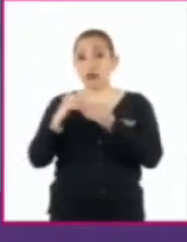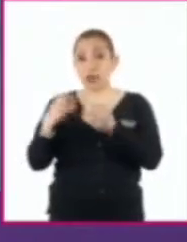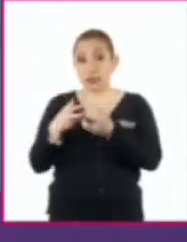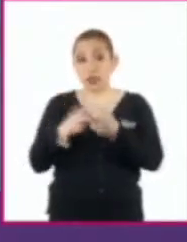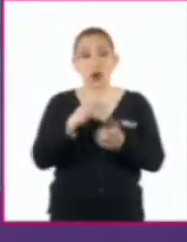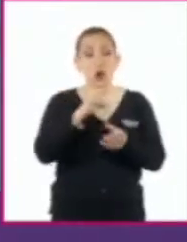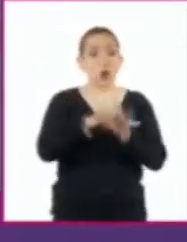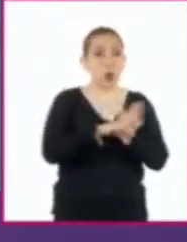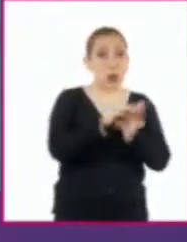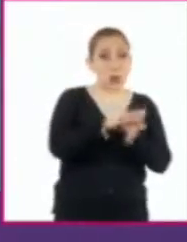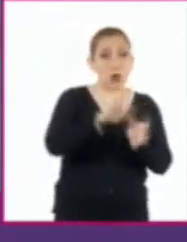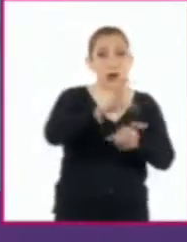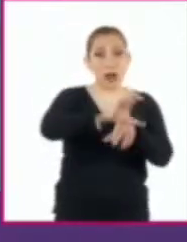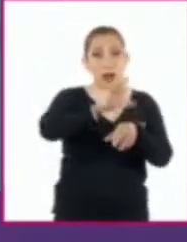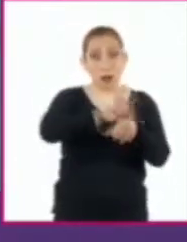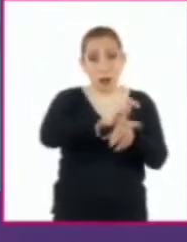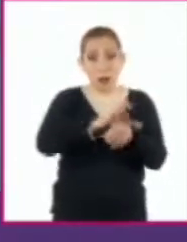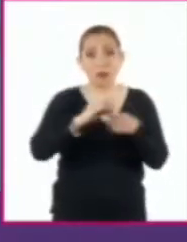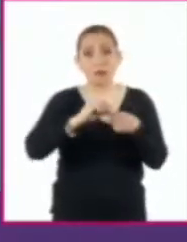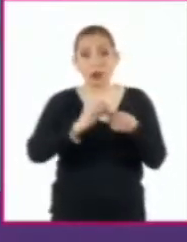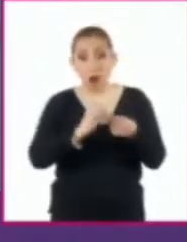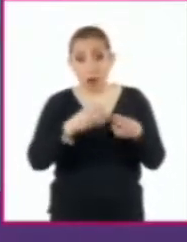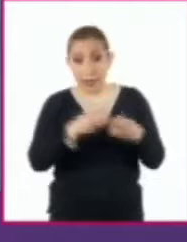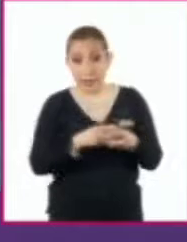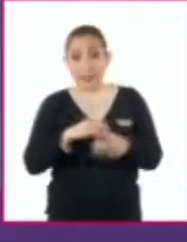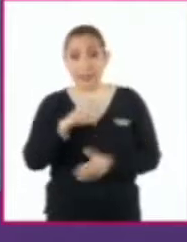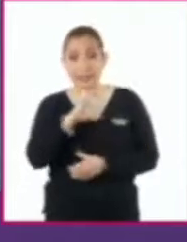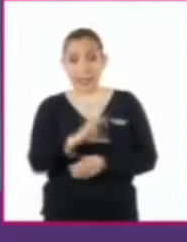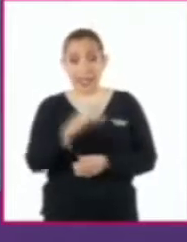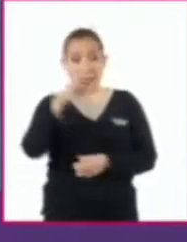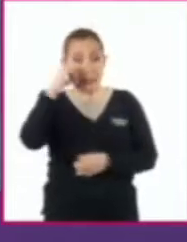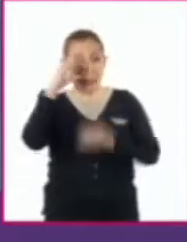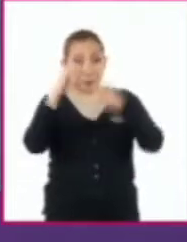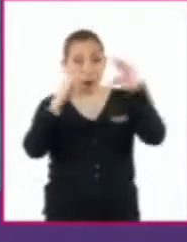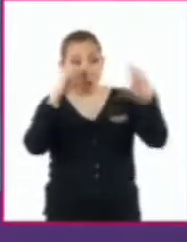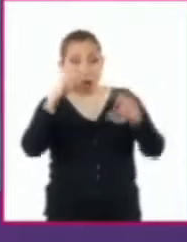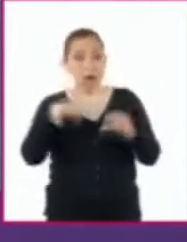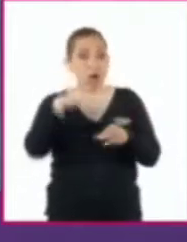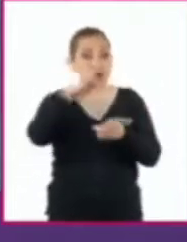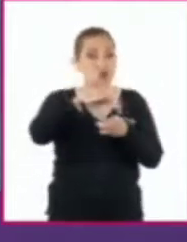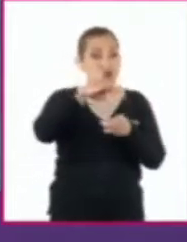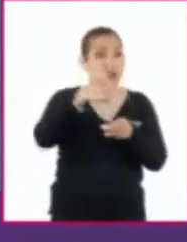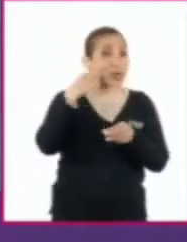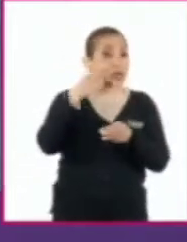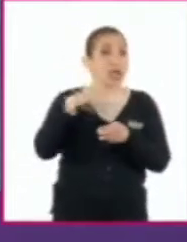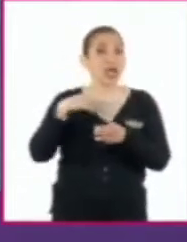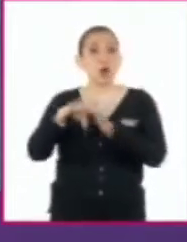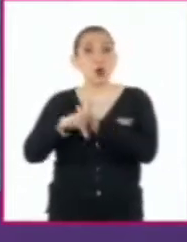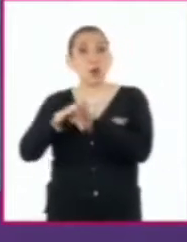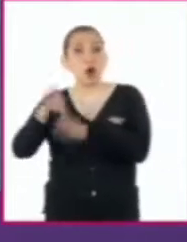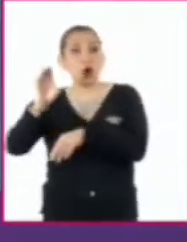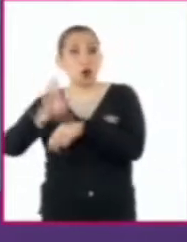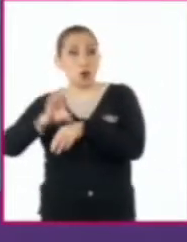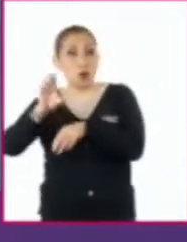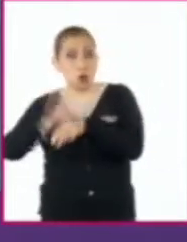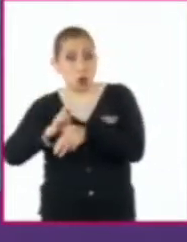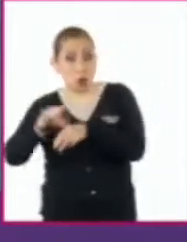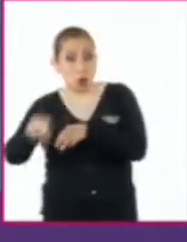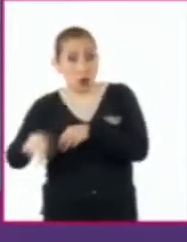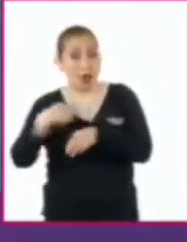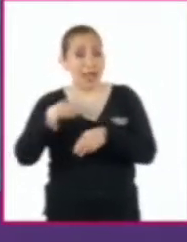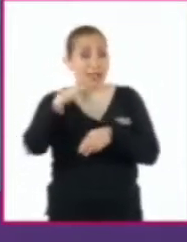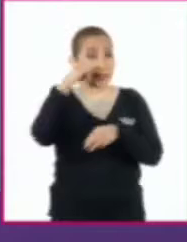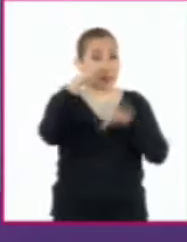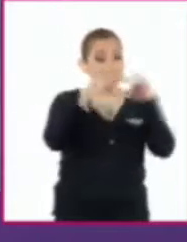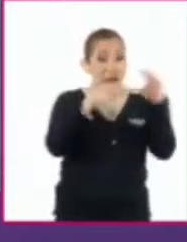con jamón y frijoles. Inciso C, la niebla, infusión de manzanilla y huevo con jamón. Inciso D, la